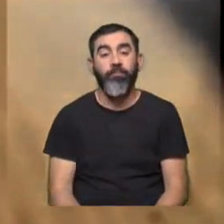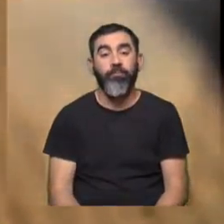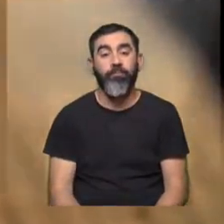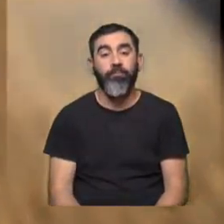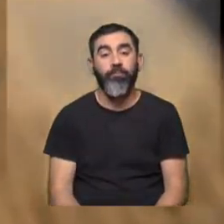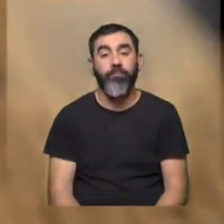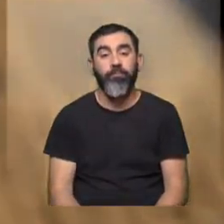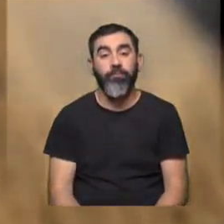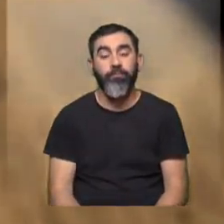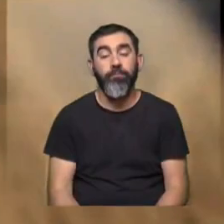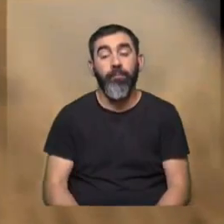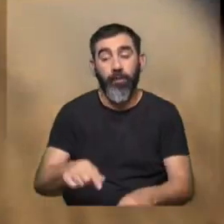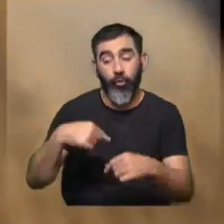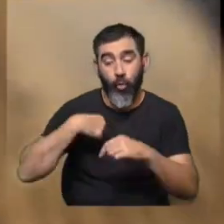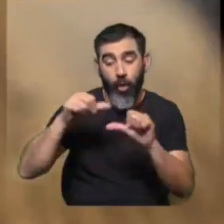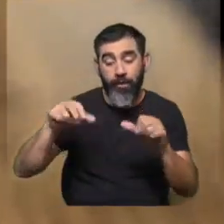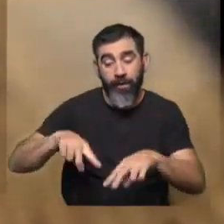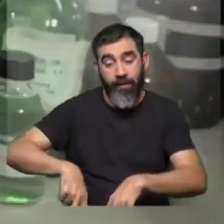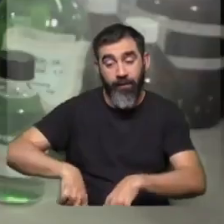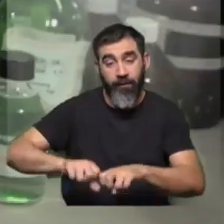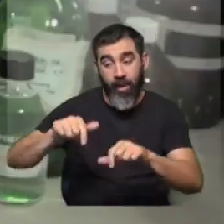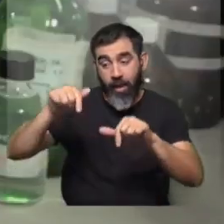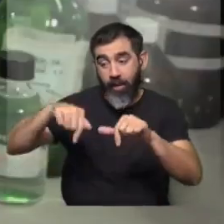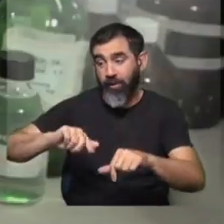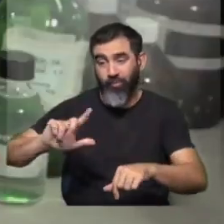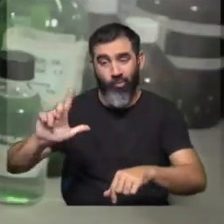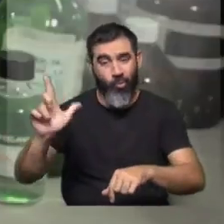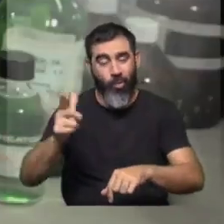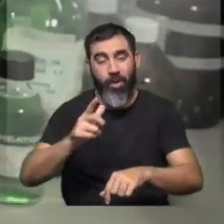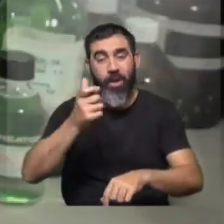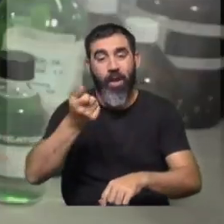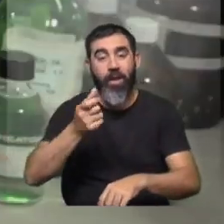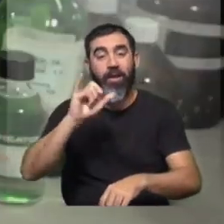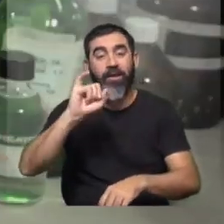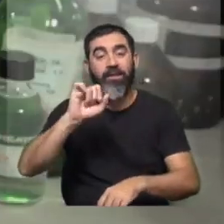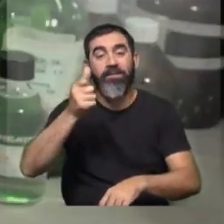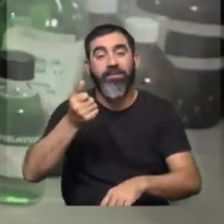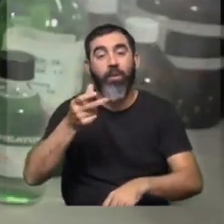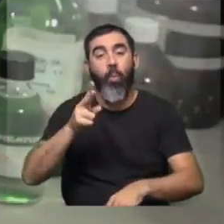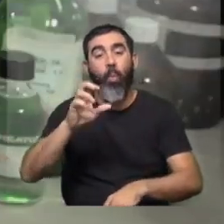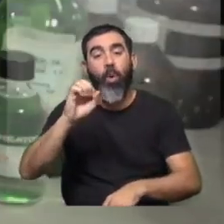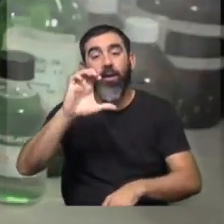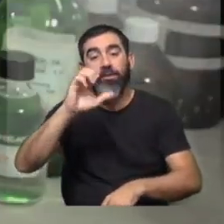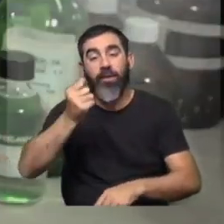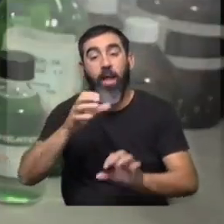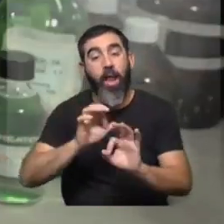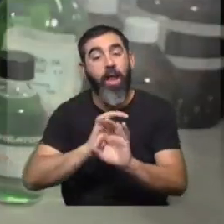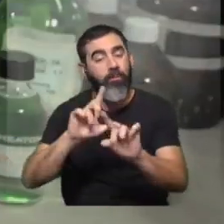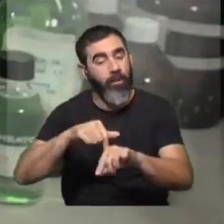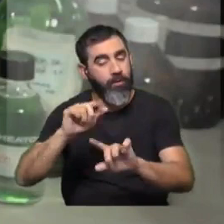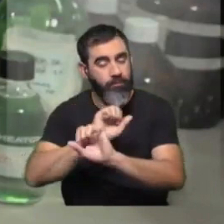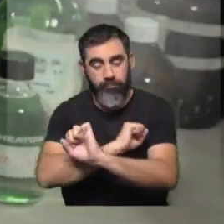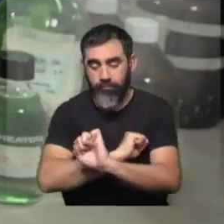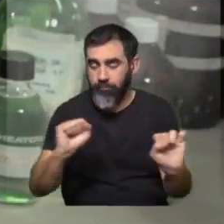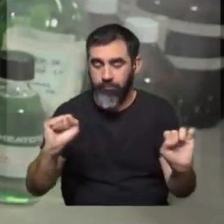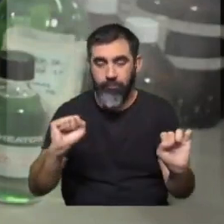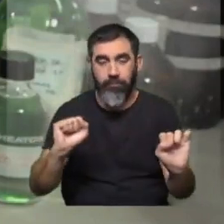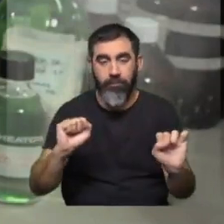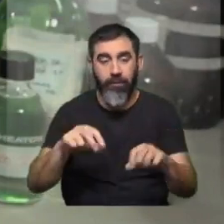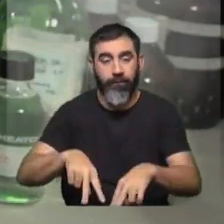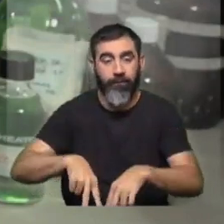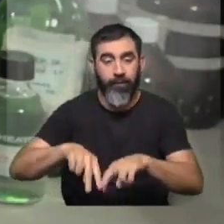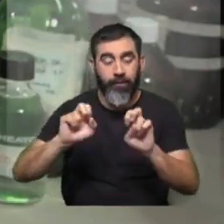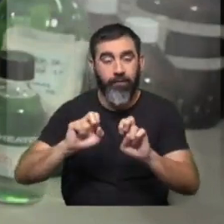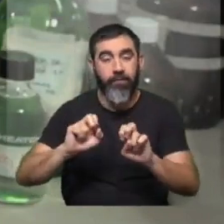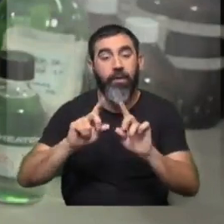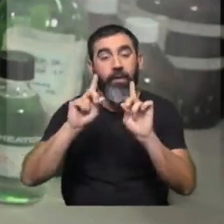Para llevar a cabo esta investigación, como la ayahuasca acá no es de uso libre, no se puede usar libremente y tampoco se puede usar para investigar,